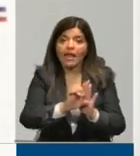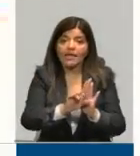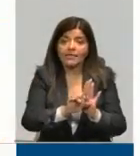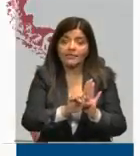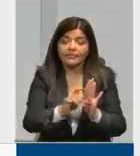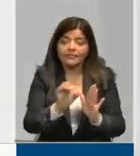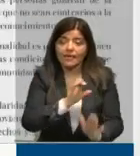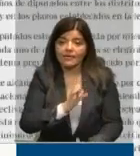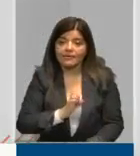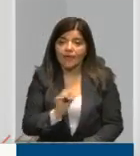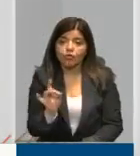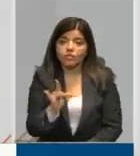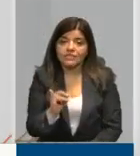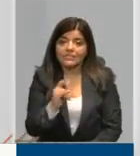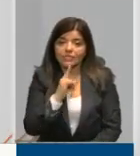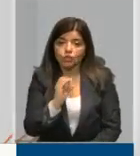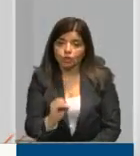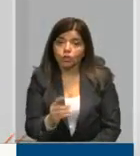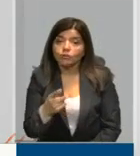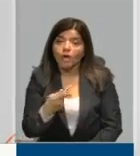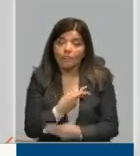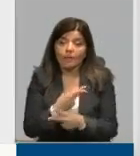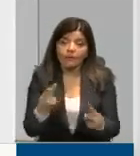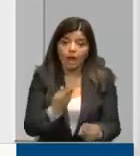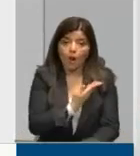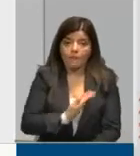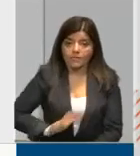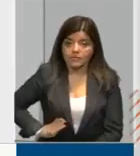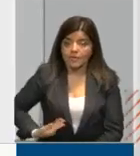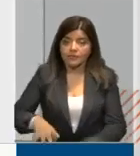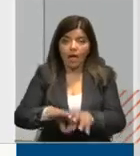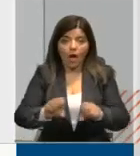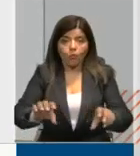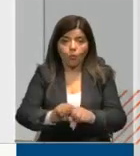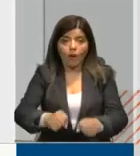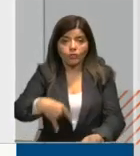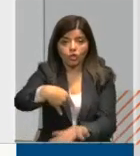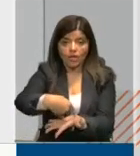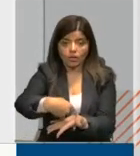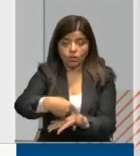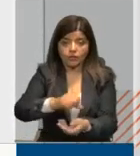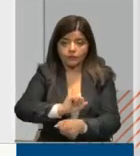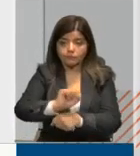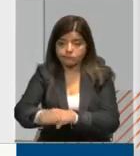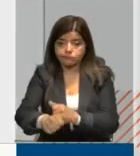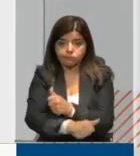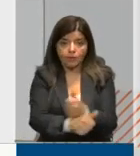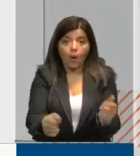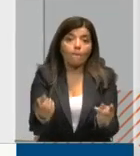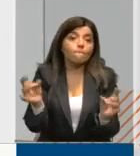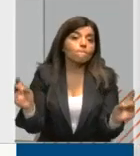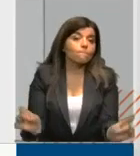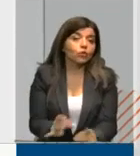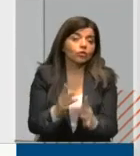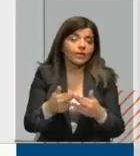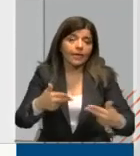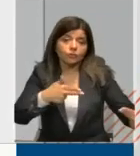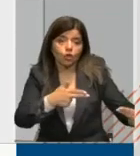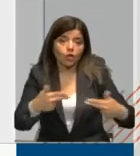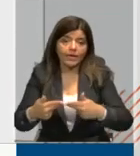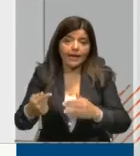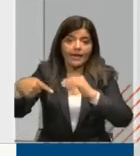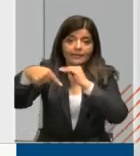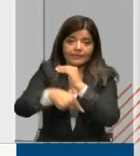sitio. Este podría ser declarado por el presidente con el acuerdo del Congreso en el caso de guerra interna y grave conmoción